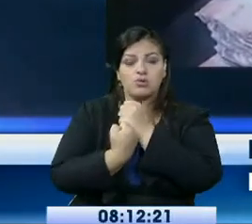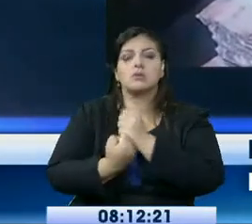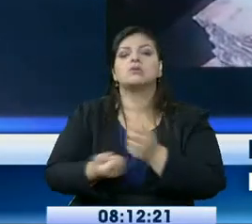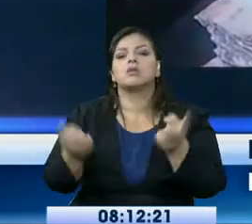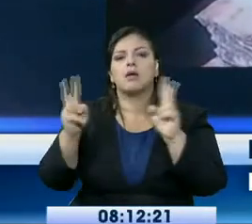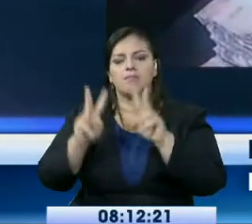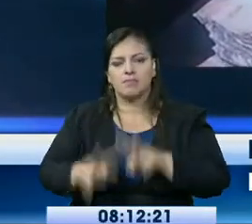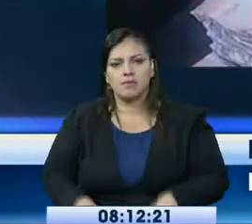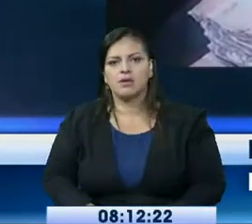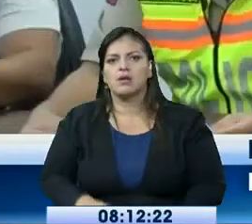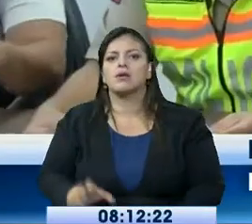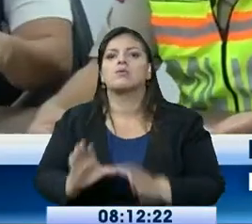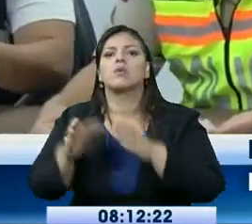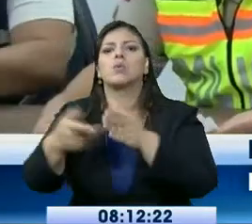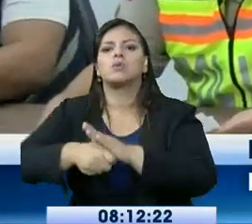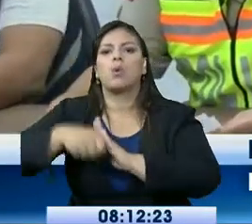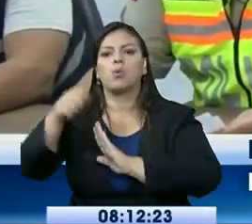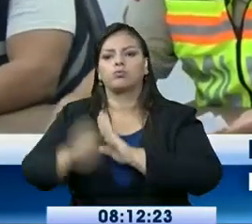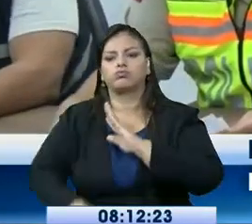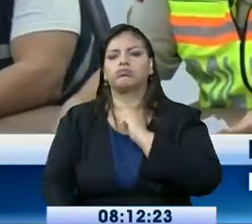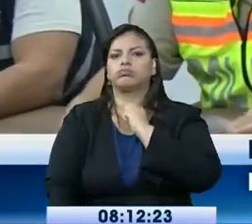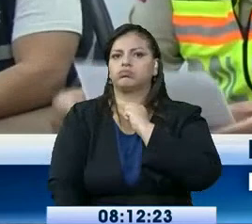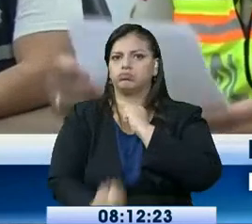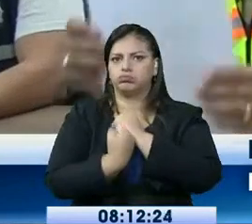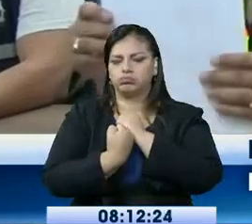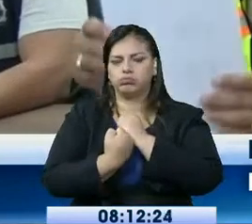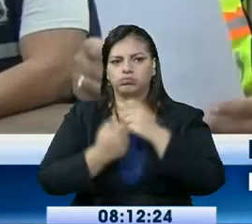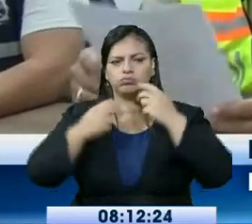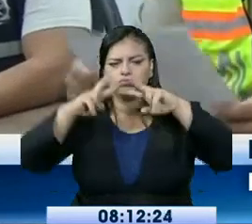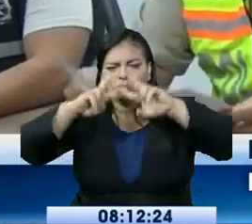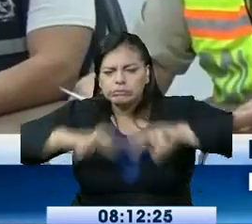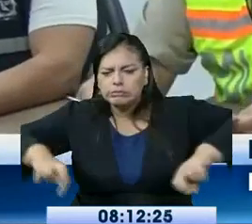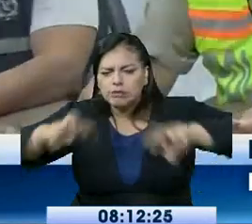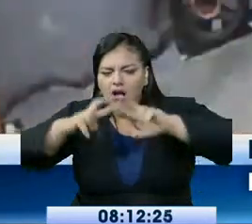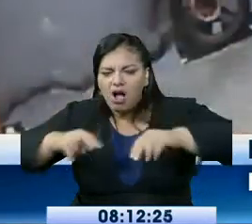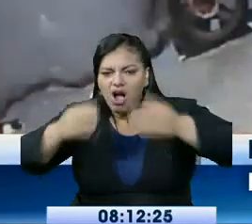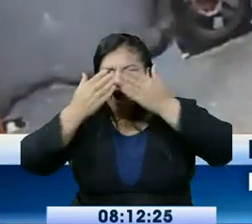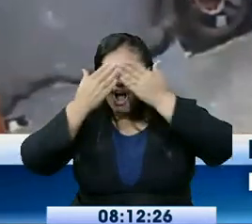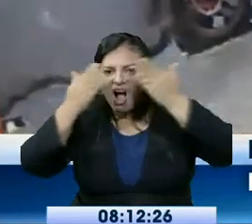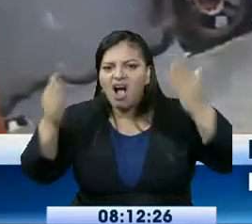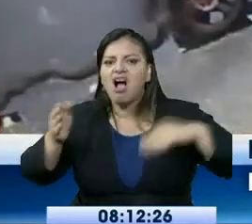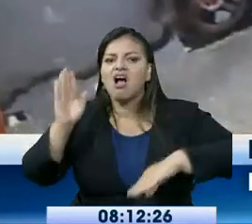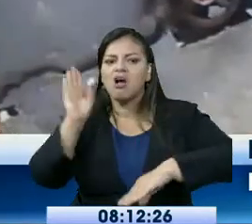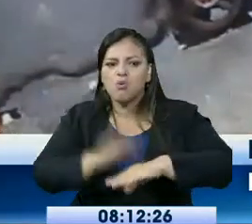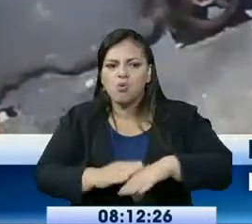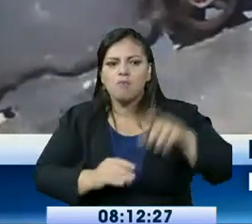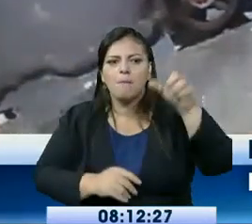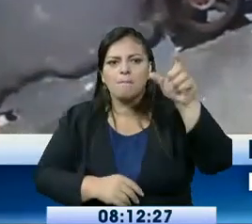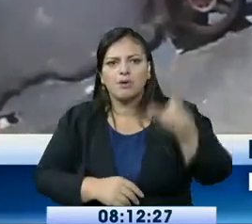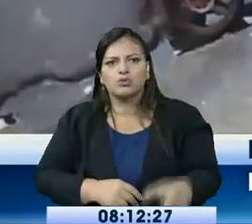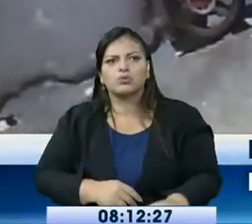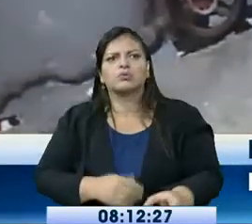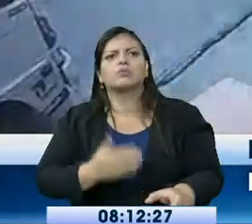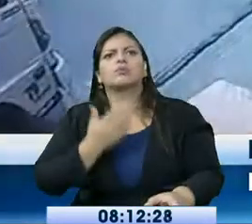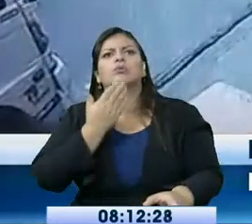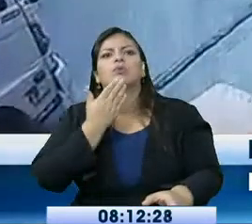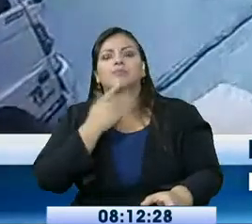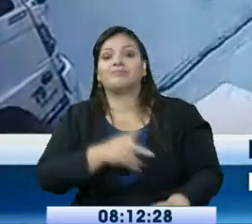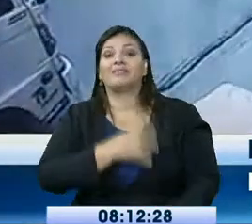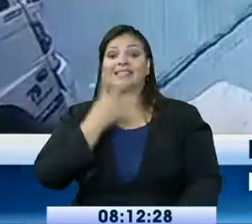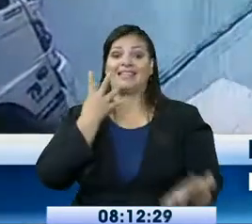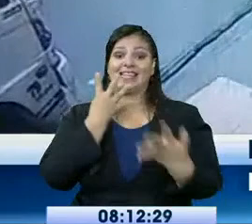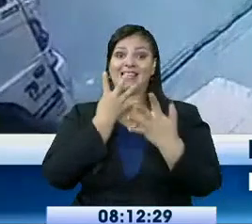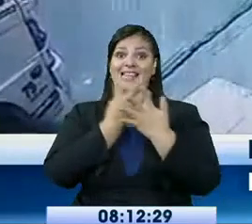Consejo de la Judicatura. Según las investigaciones, la muerte del guía penitenciario habría sido ordenada desde el interior del centro